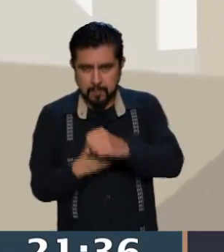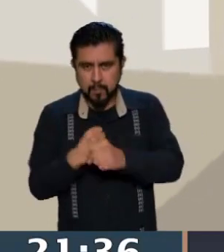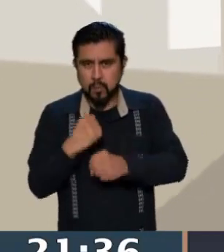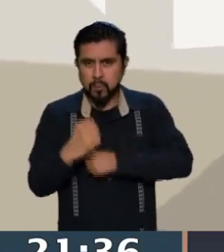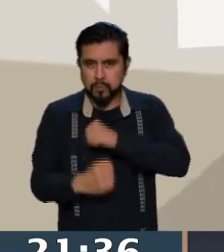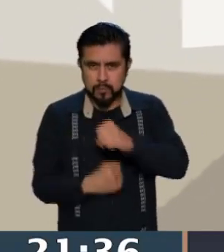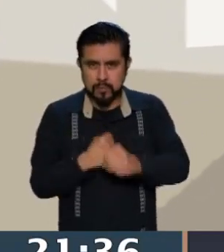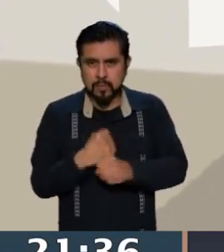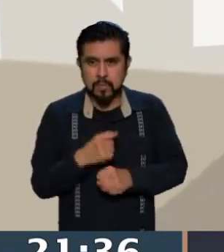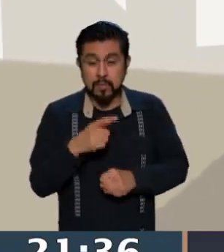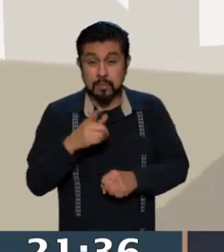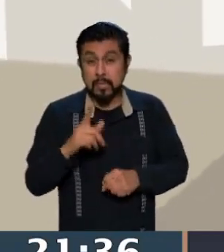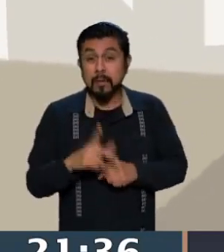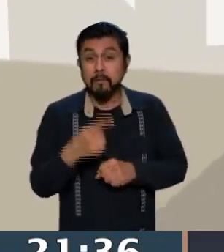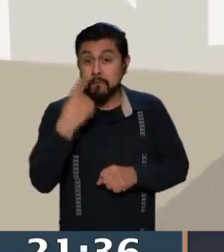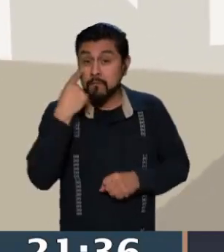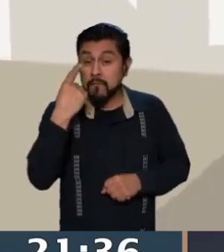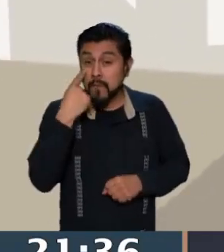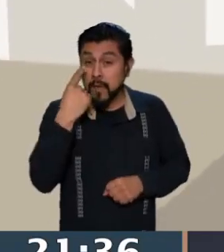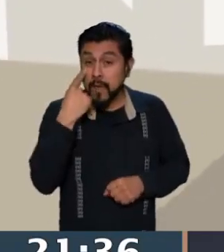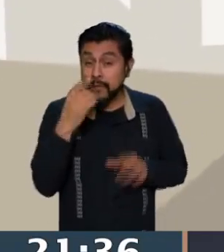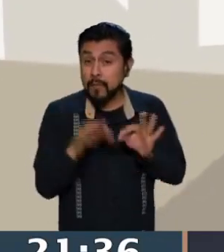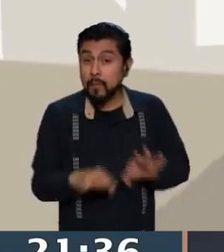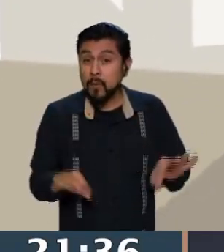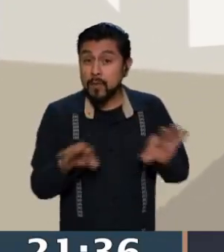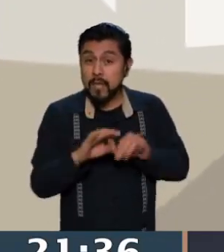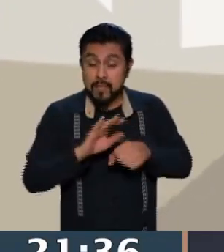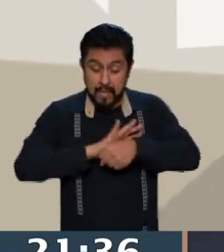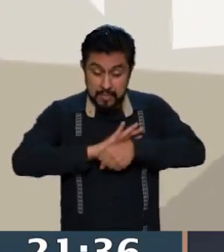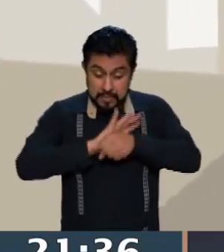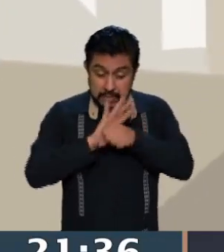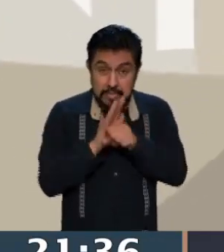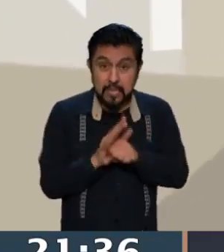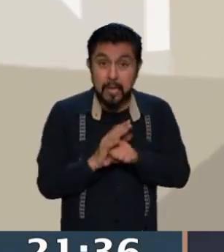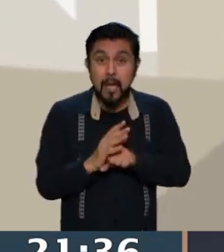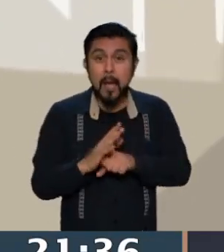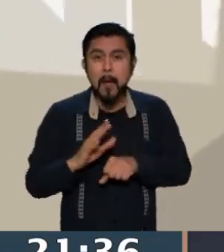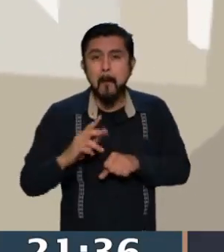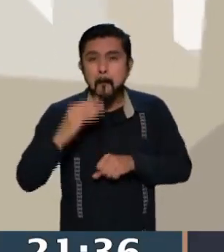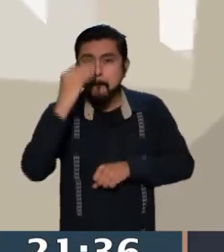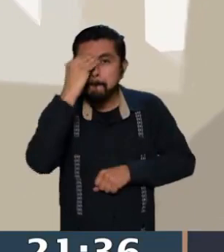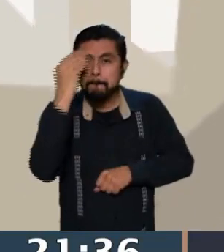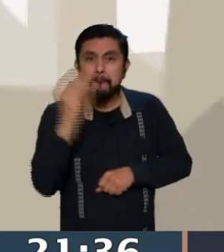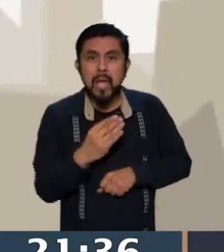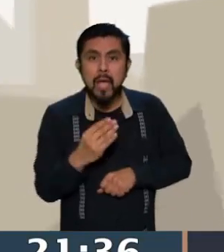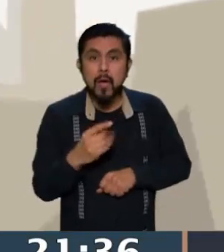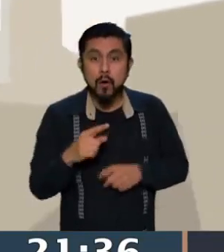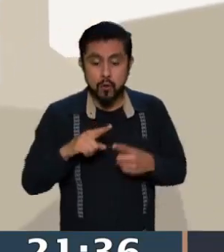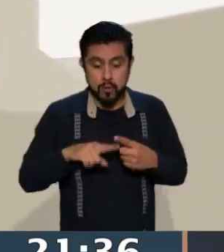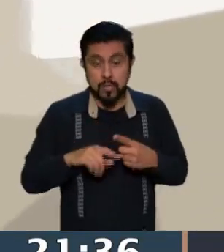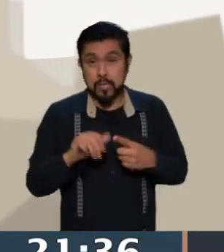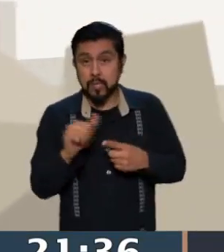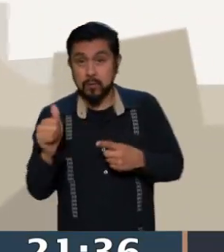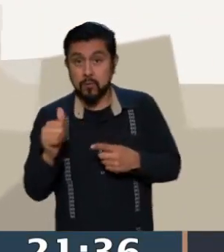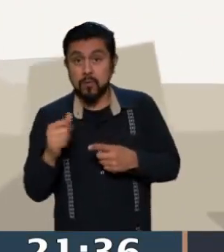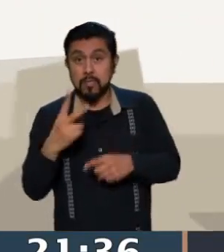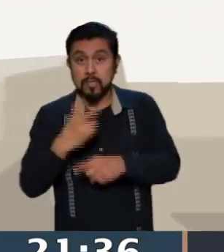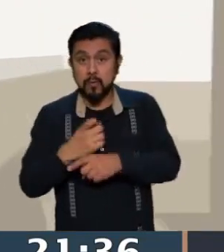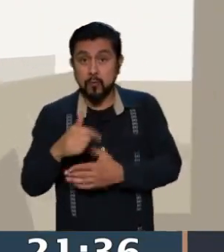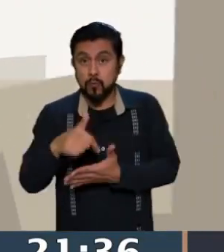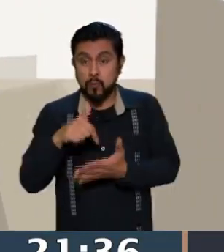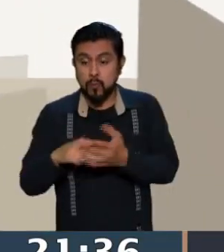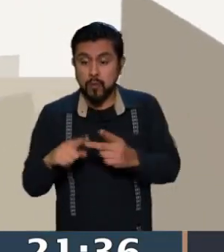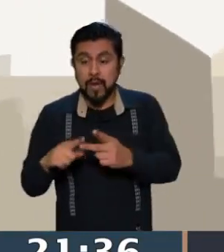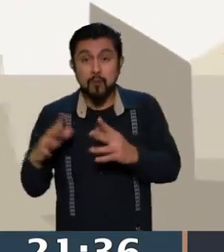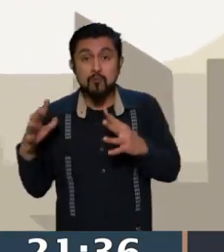medio de la peor pandemia de nuestro siglo, ahora sí que de nuestras vidas, y una guerra como no la habíamos visto